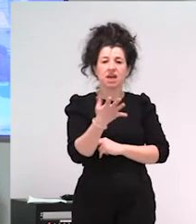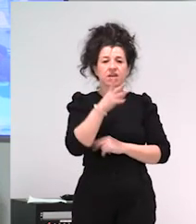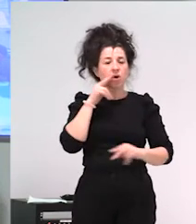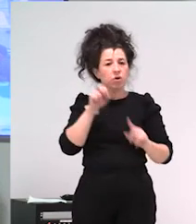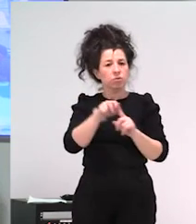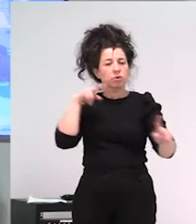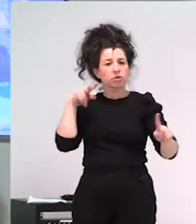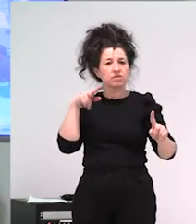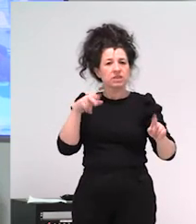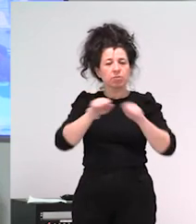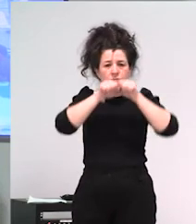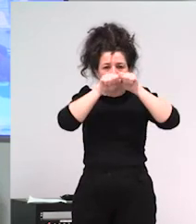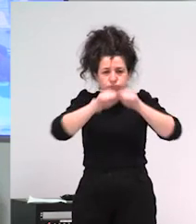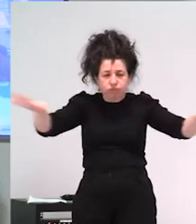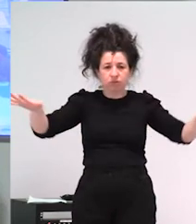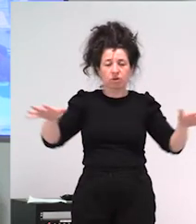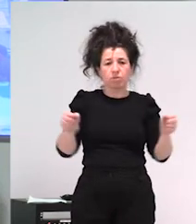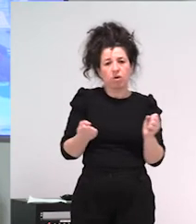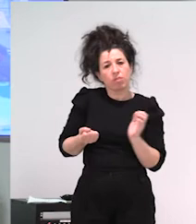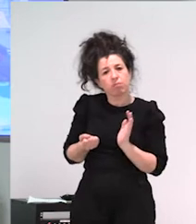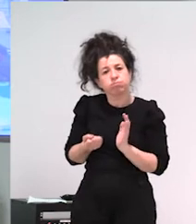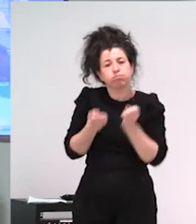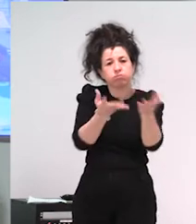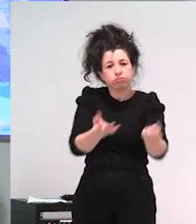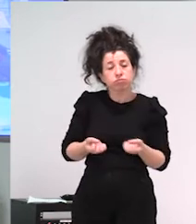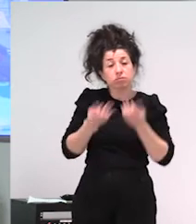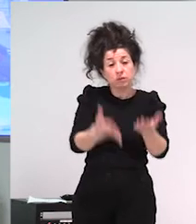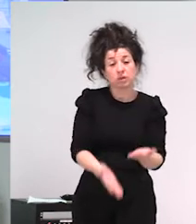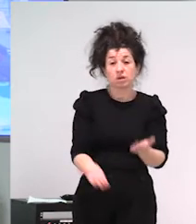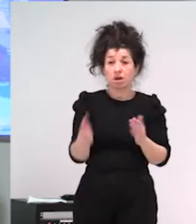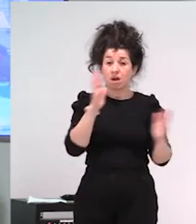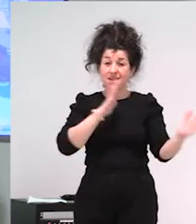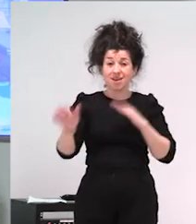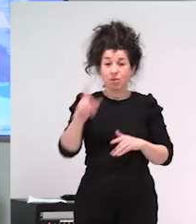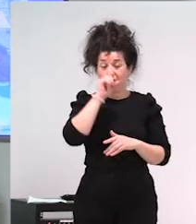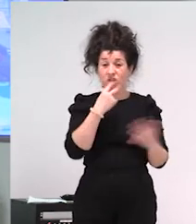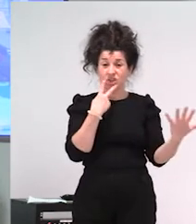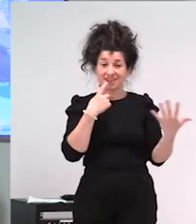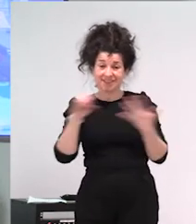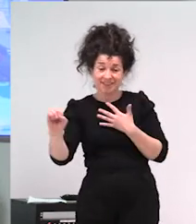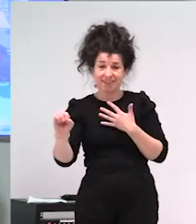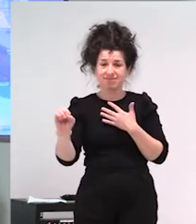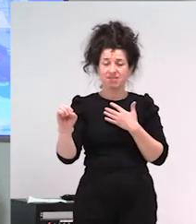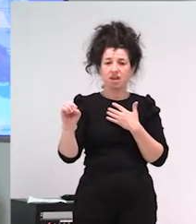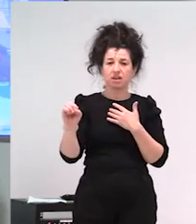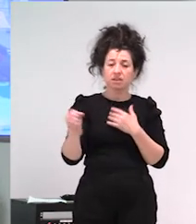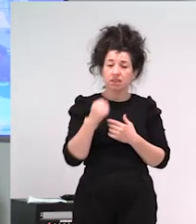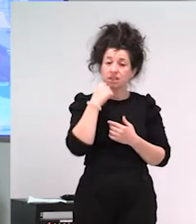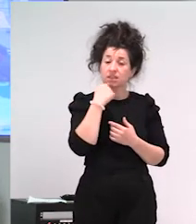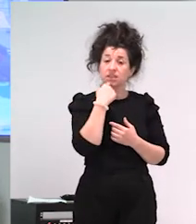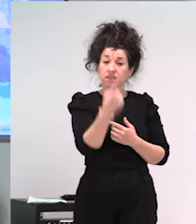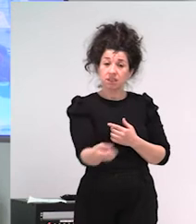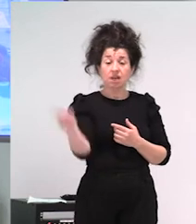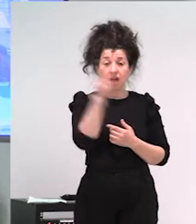difusión, ser un megáfono a mucha de la producción que se lleva haciendo desde finales de los años 60 y que se lleva diciendo y que nadie